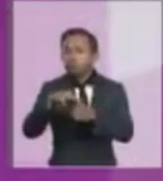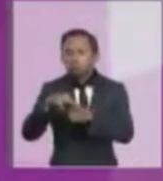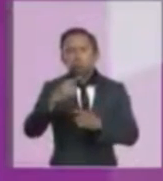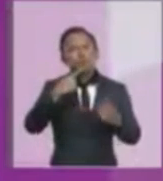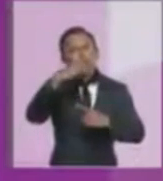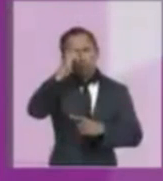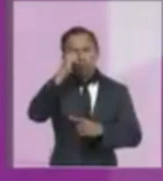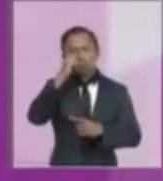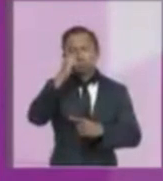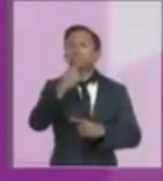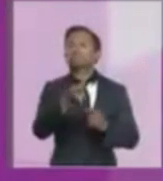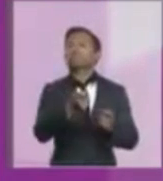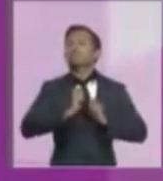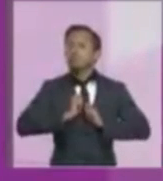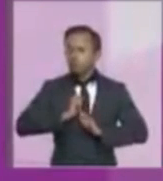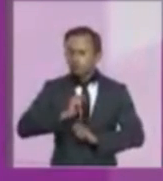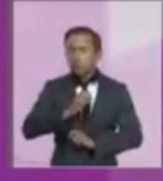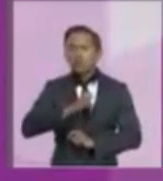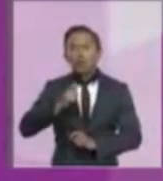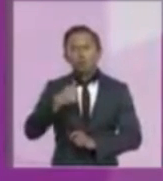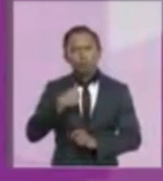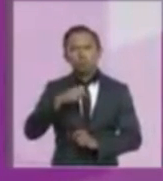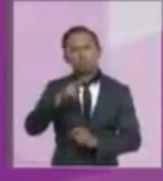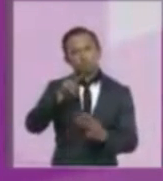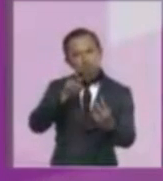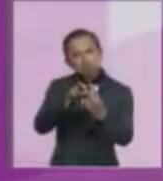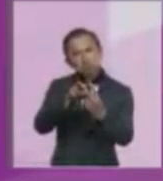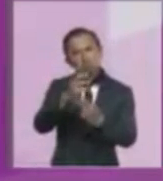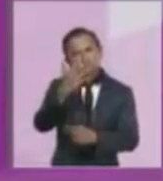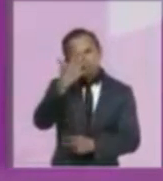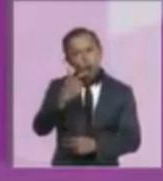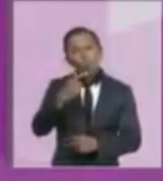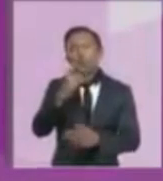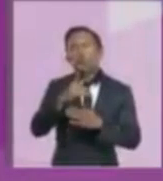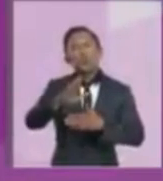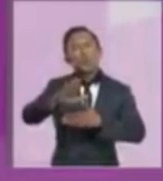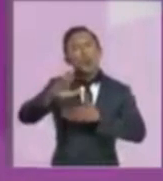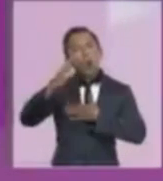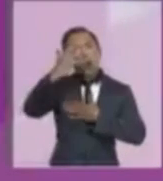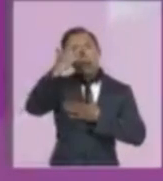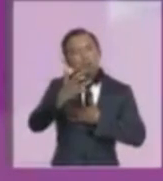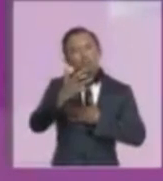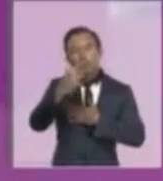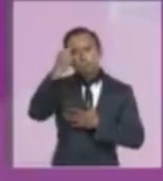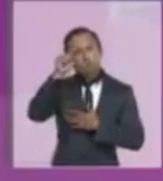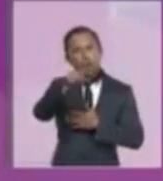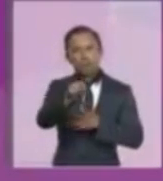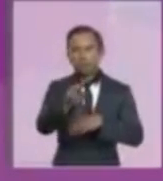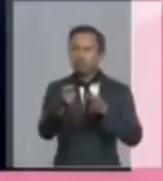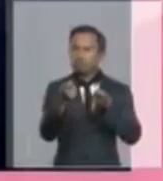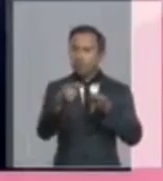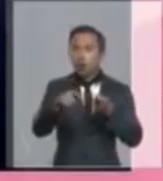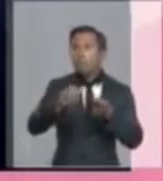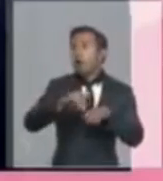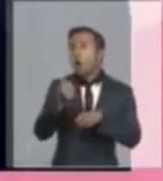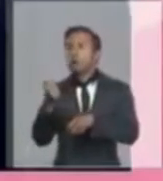toda claridad que no tiene más compromiso que con México, que va a gobernar para ti, para nadie más. Candidato, hace